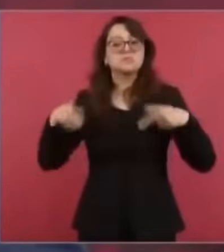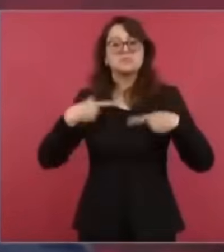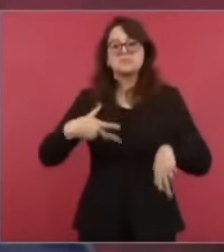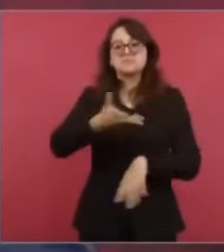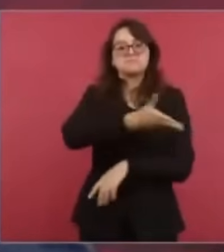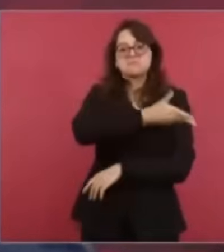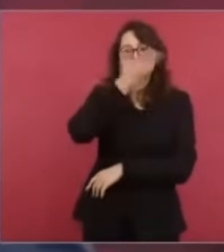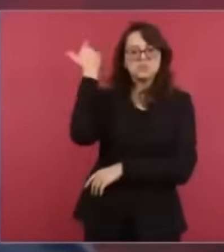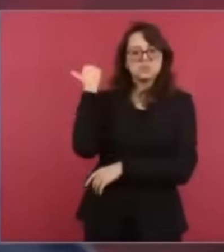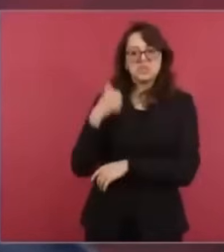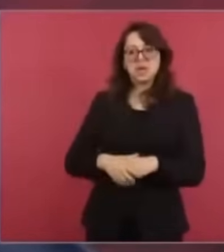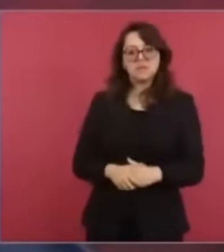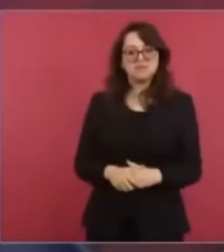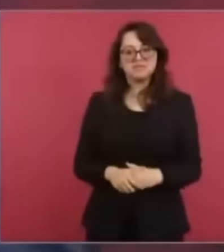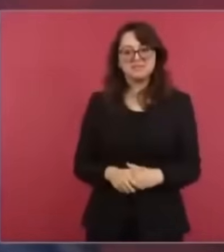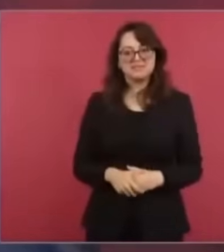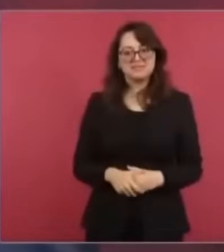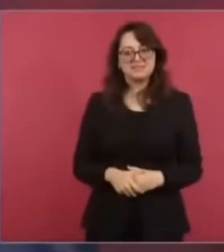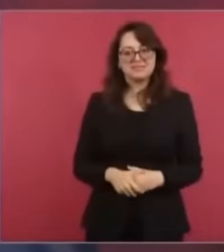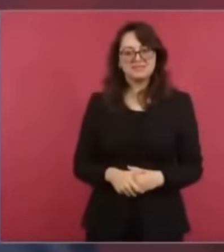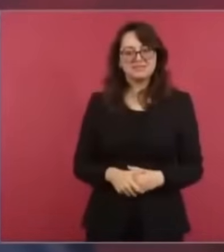habría que verlo, pero